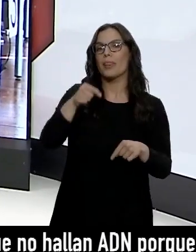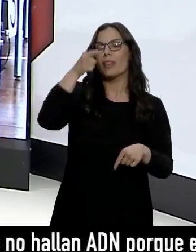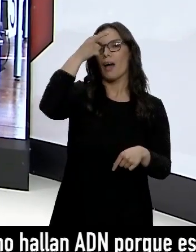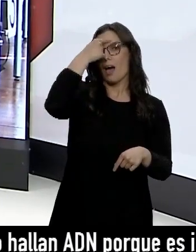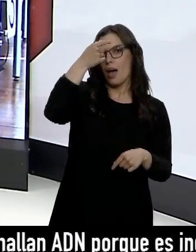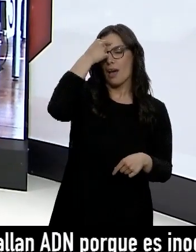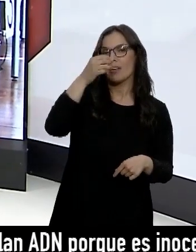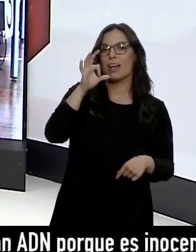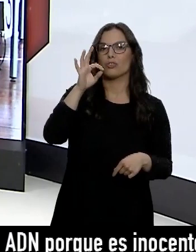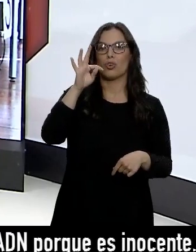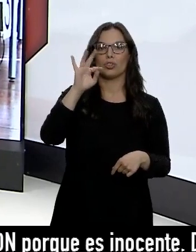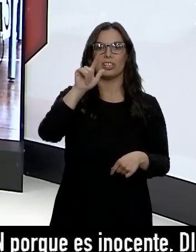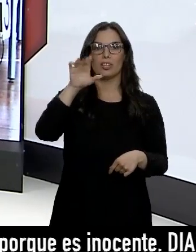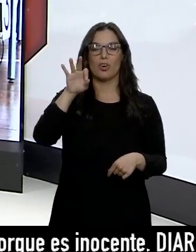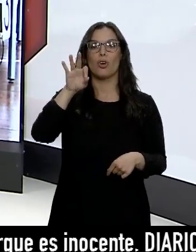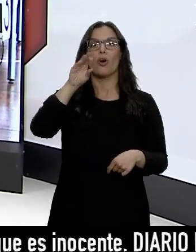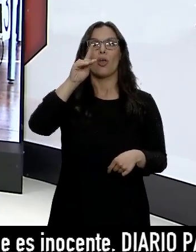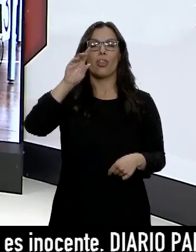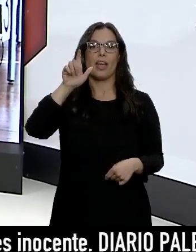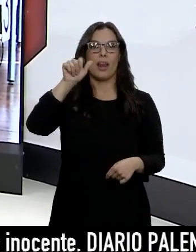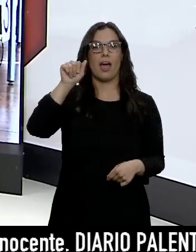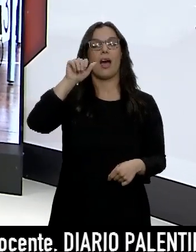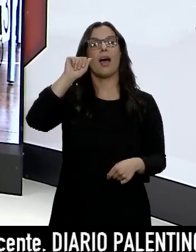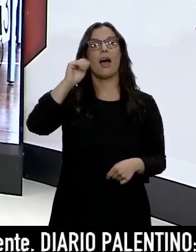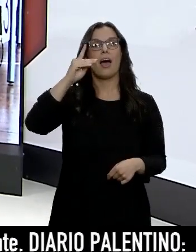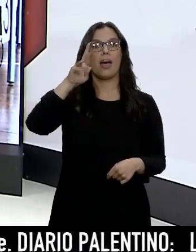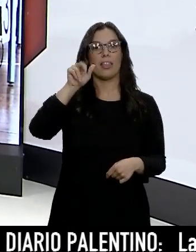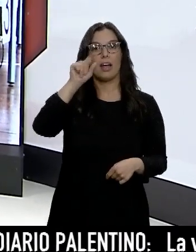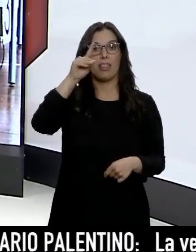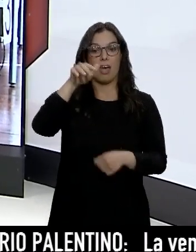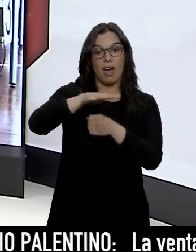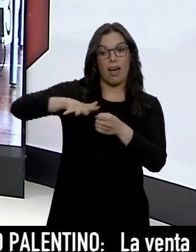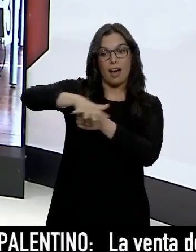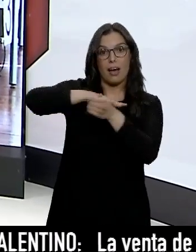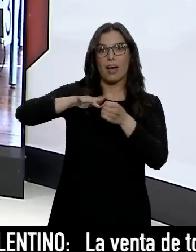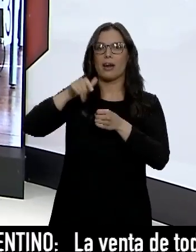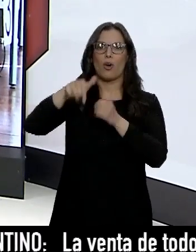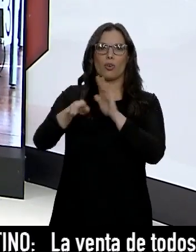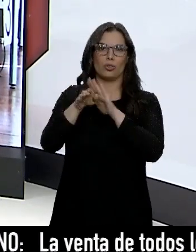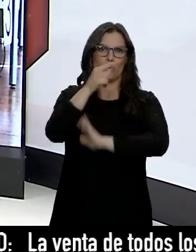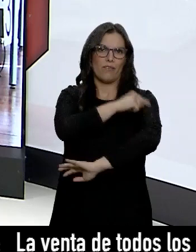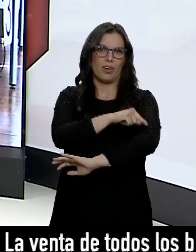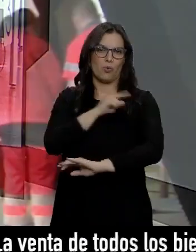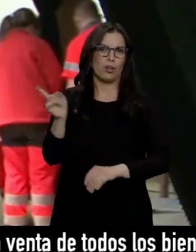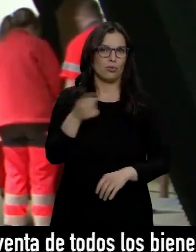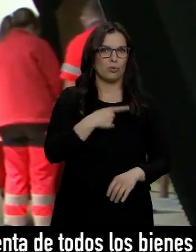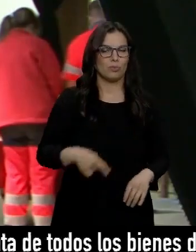de Ladrada, hoy va a continuar la vacunación para los vecinos de toda su área de influencia. Samuel Senovilla.